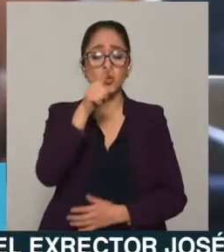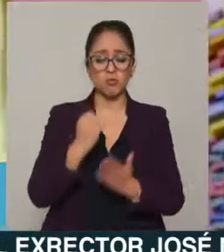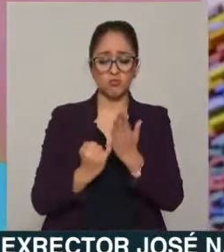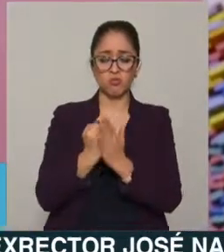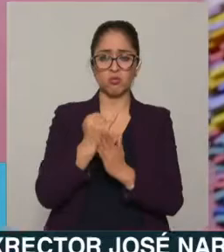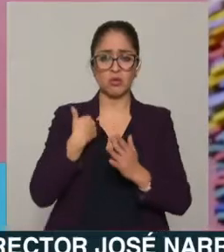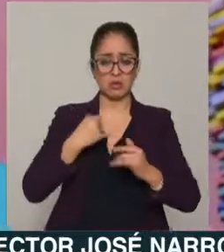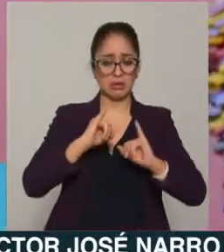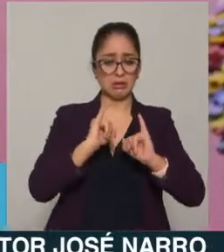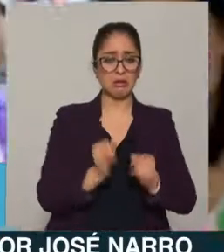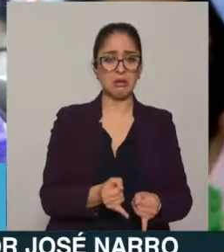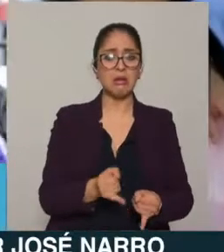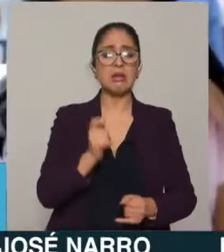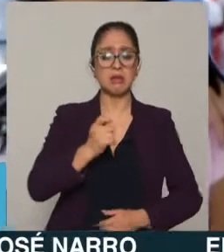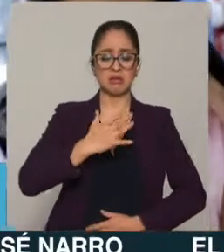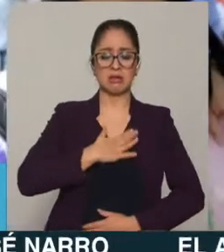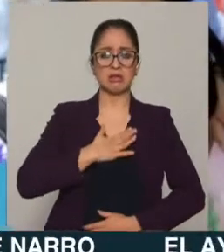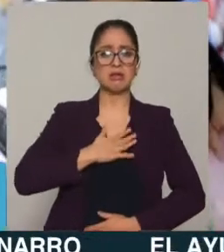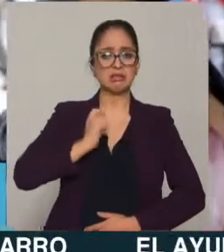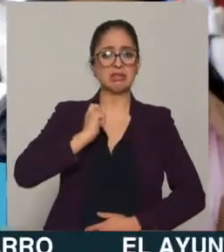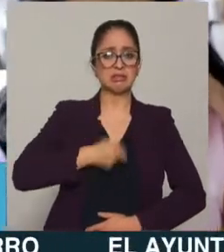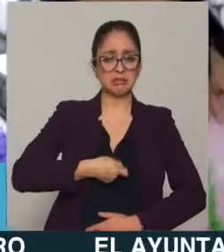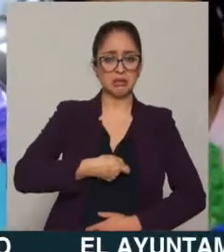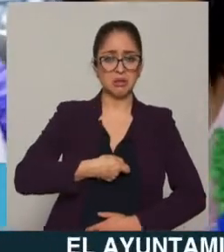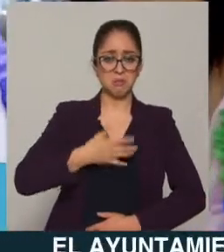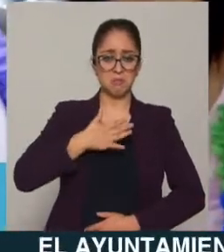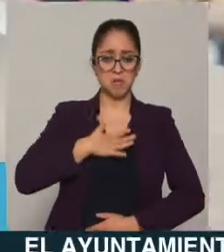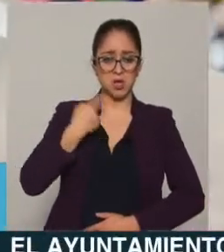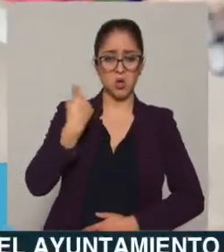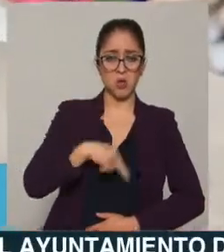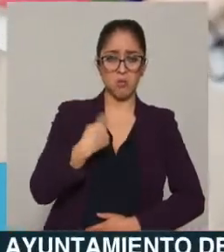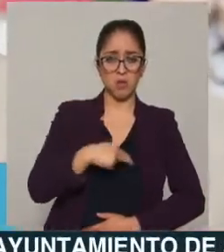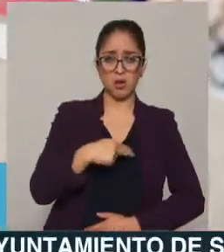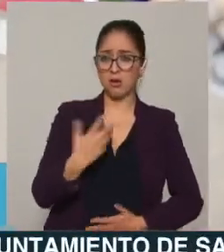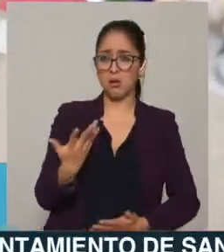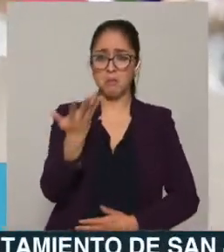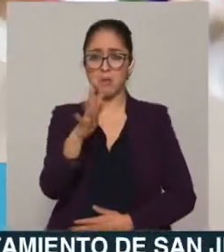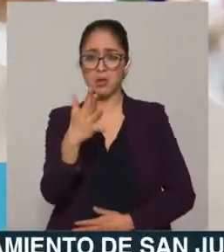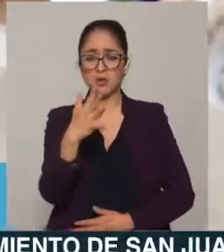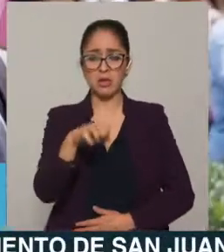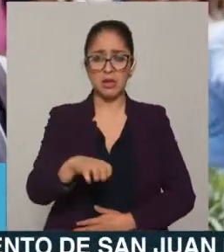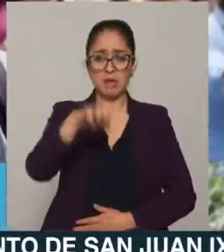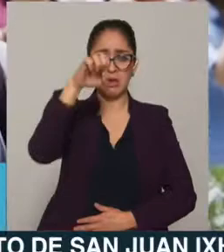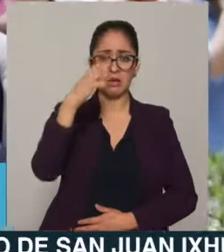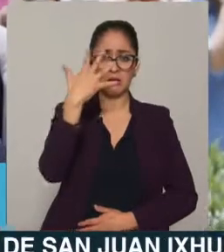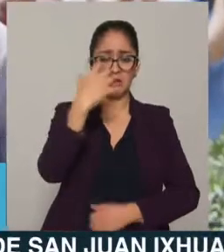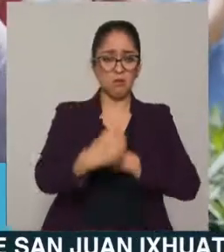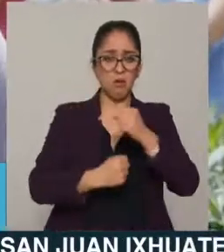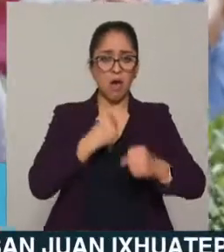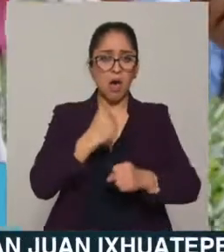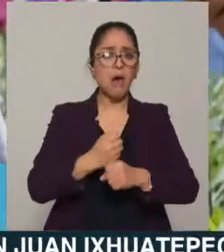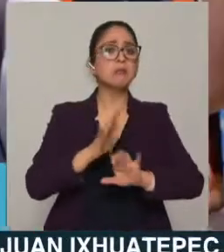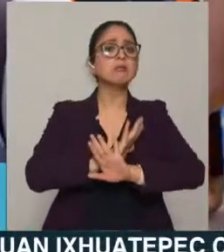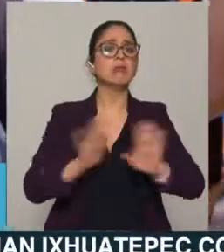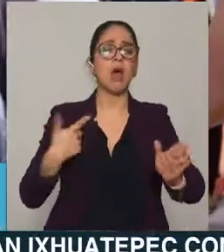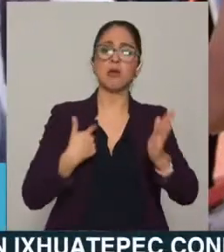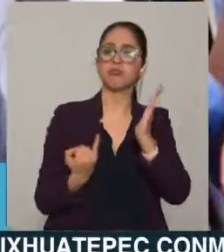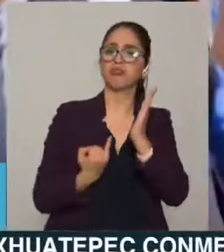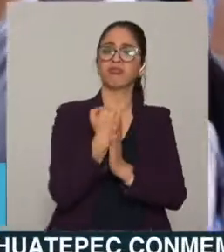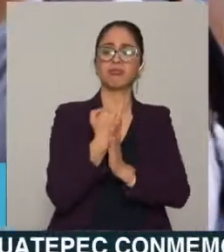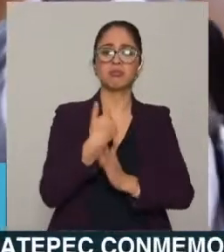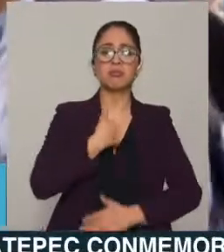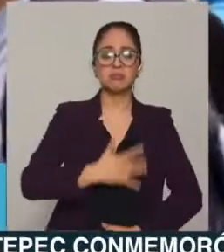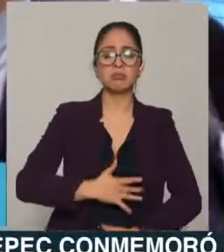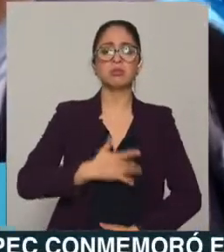que puede verbalizar quién es y cómo se llama. Esto ocurre alrededor de los 5 años y por eso la necesidad de que